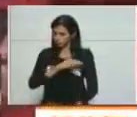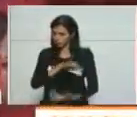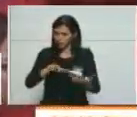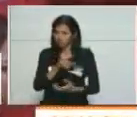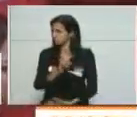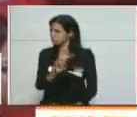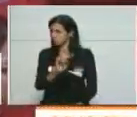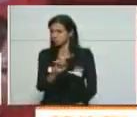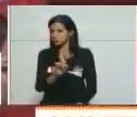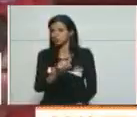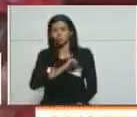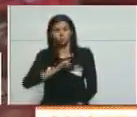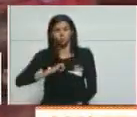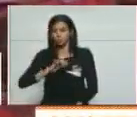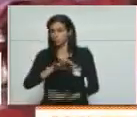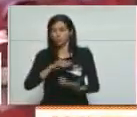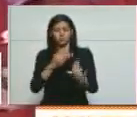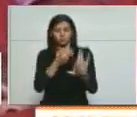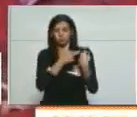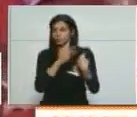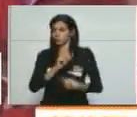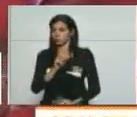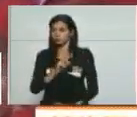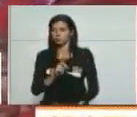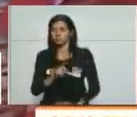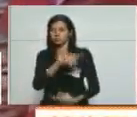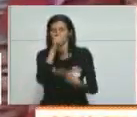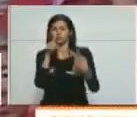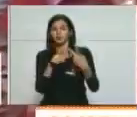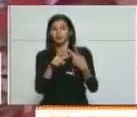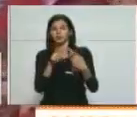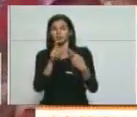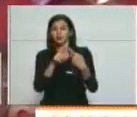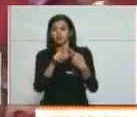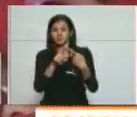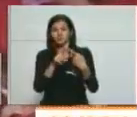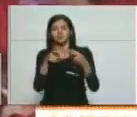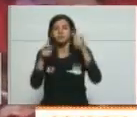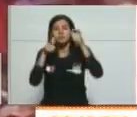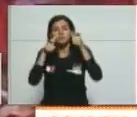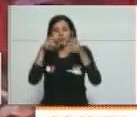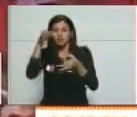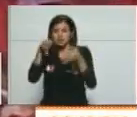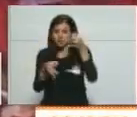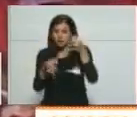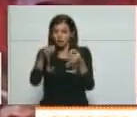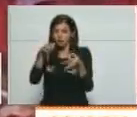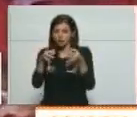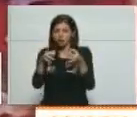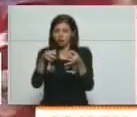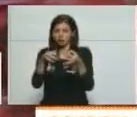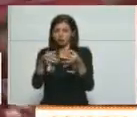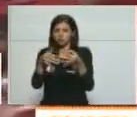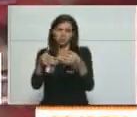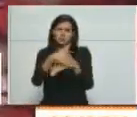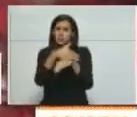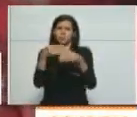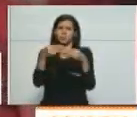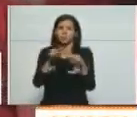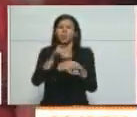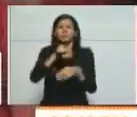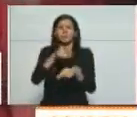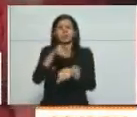Ah, pero luego viene la Fiscalía General de la República, que tiene que acusar